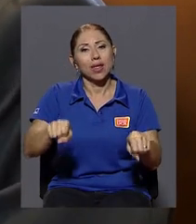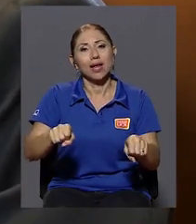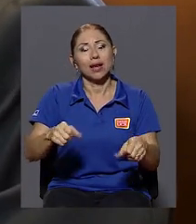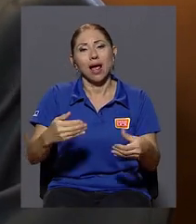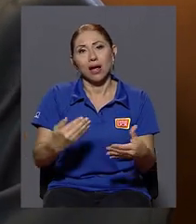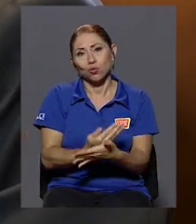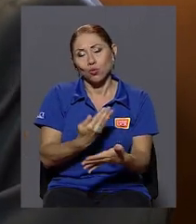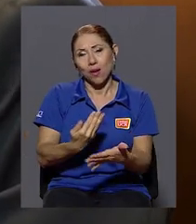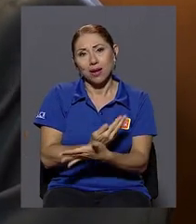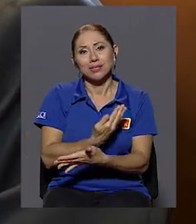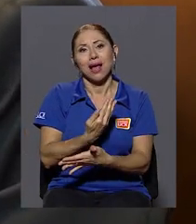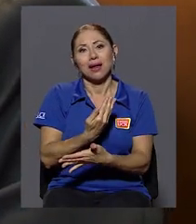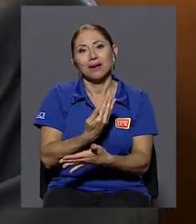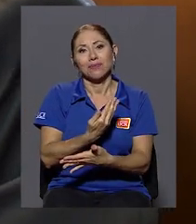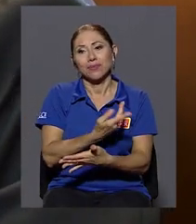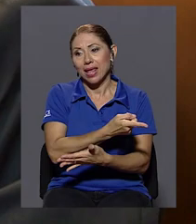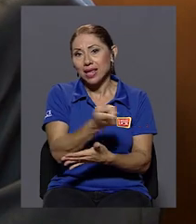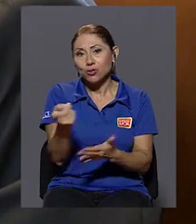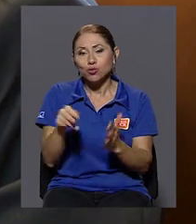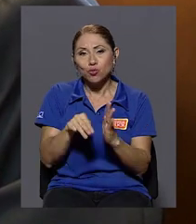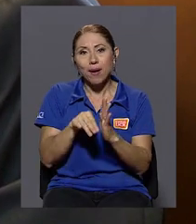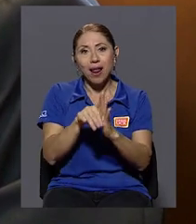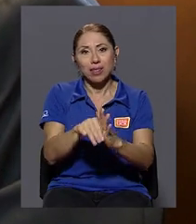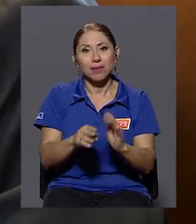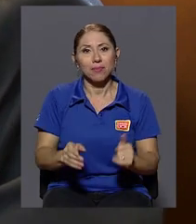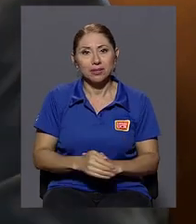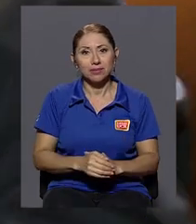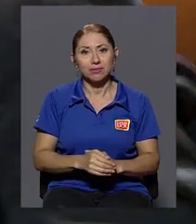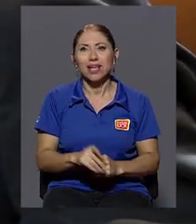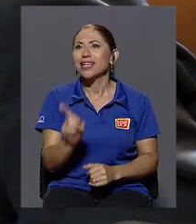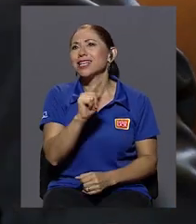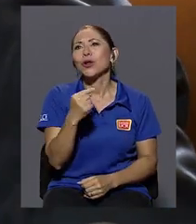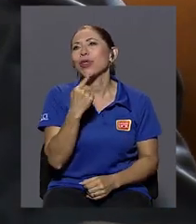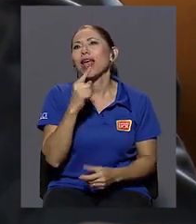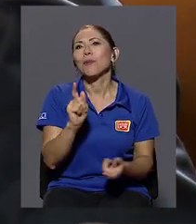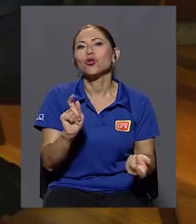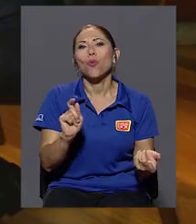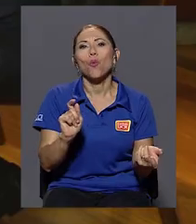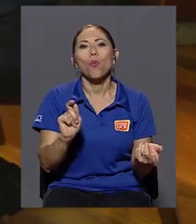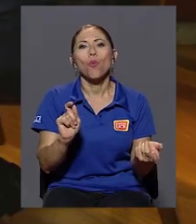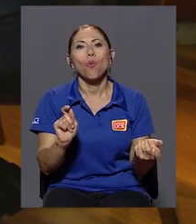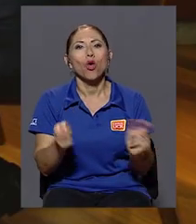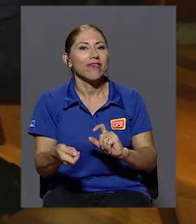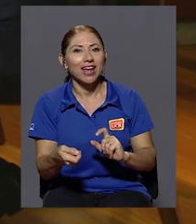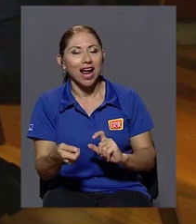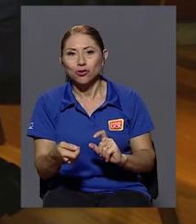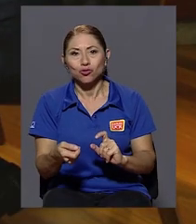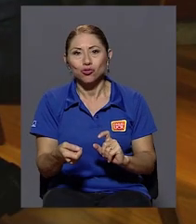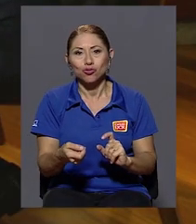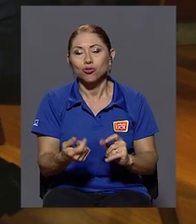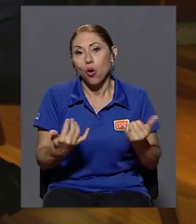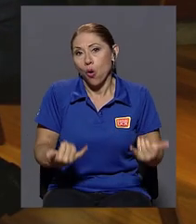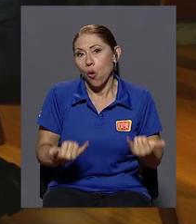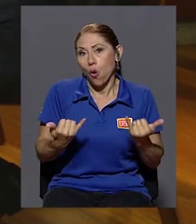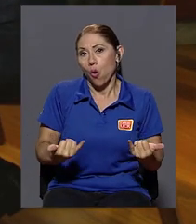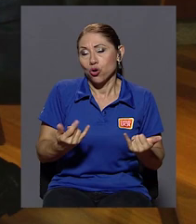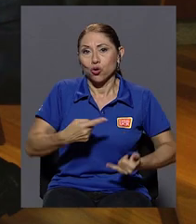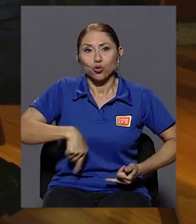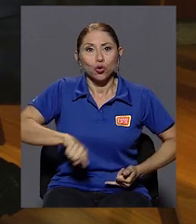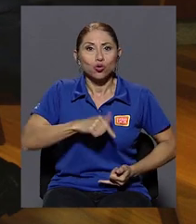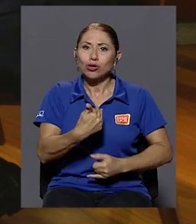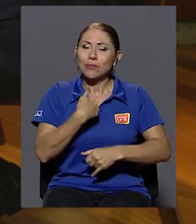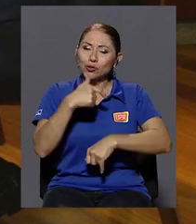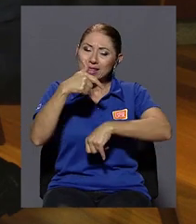actualizar estos paradigmas, ya no digamos modificarlos. Hoy estamos viviendo una